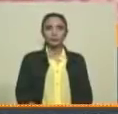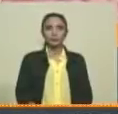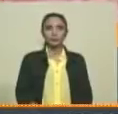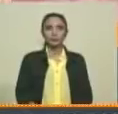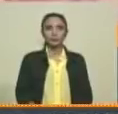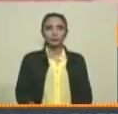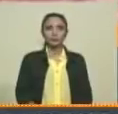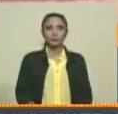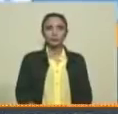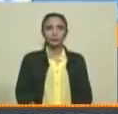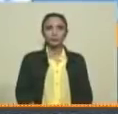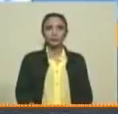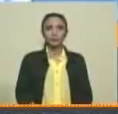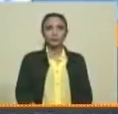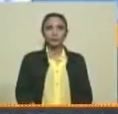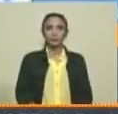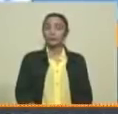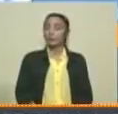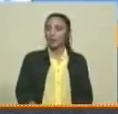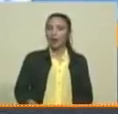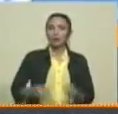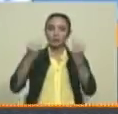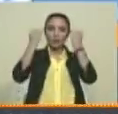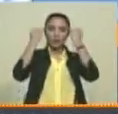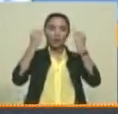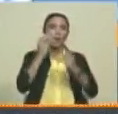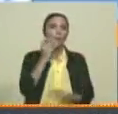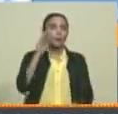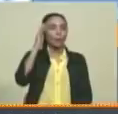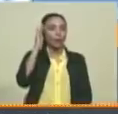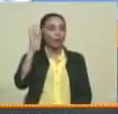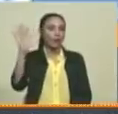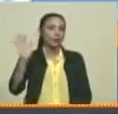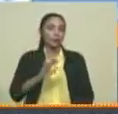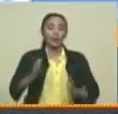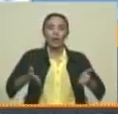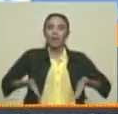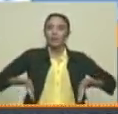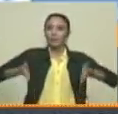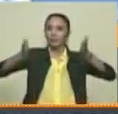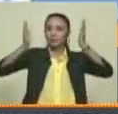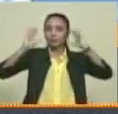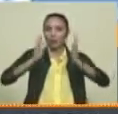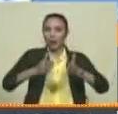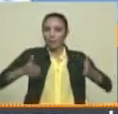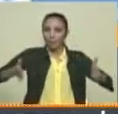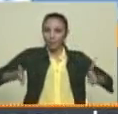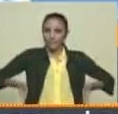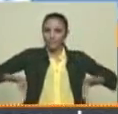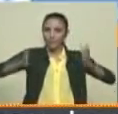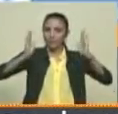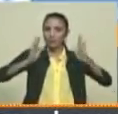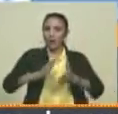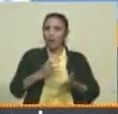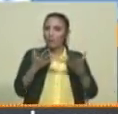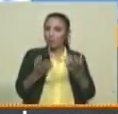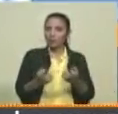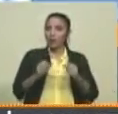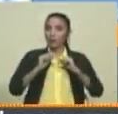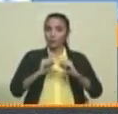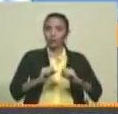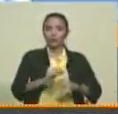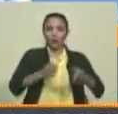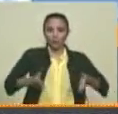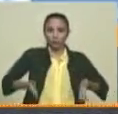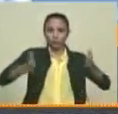Si nos planteamos construir un edificio alto, ancho, amplio y sólido, tenemos las